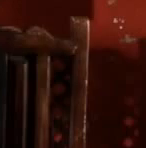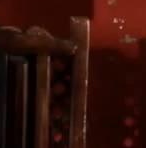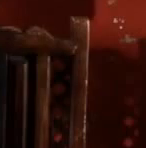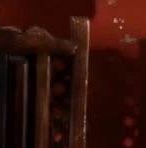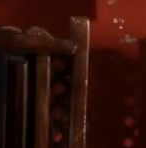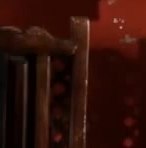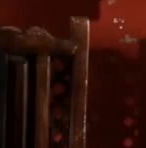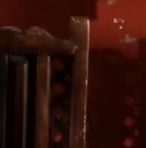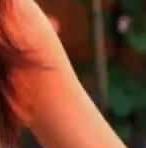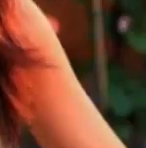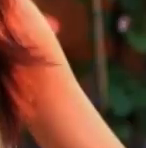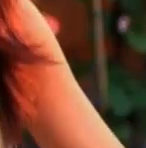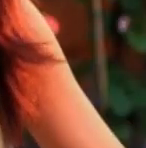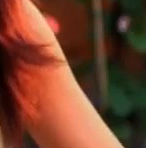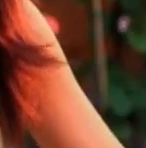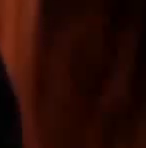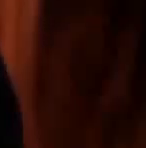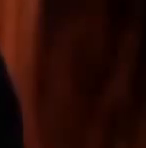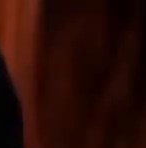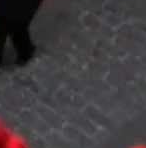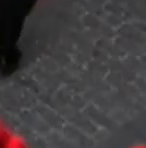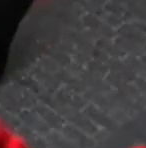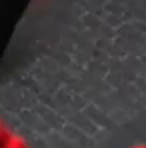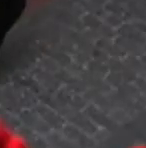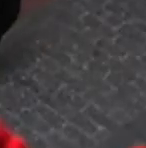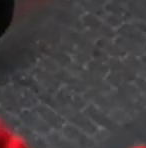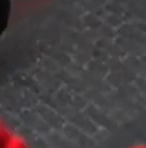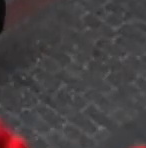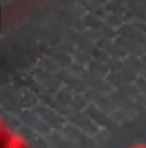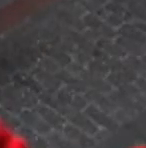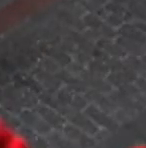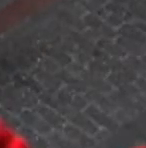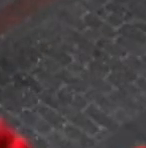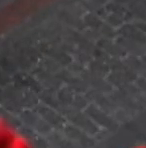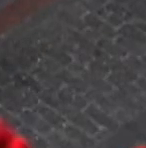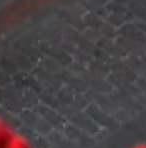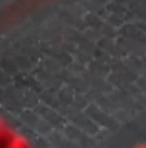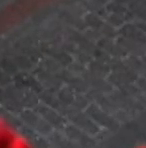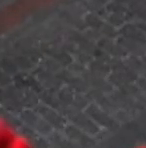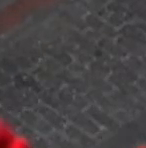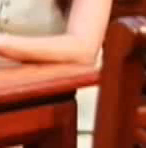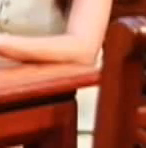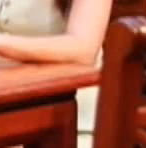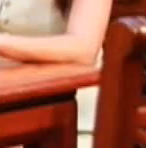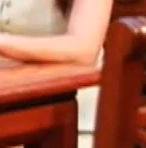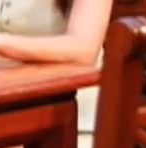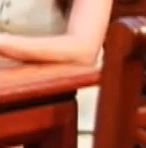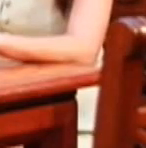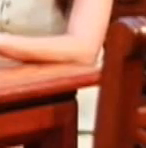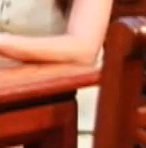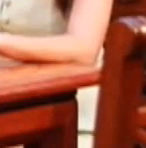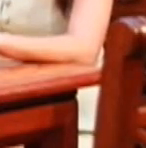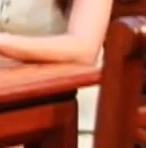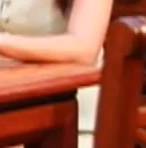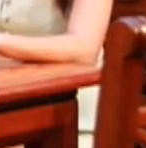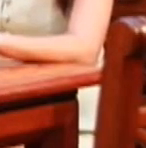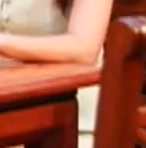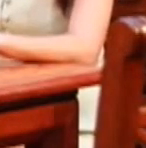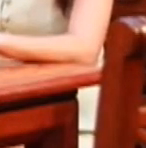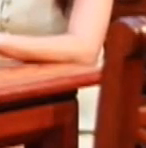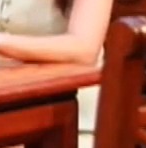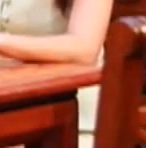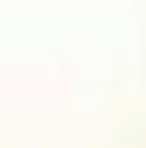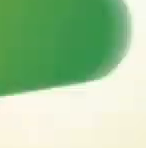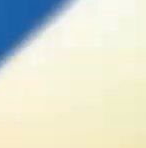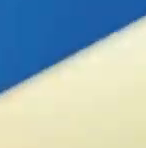distinto! Pero lo que encuentra es un nuevo amor. Mister Juramento. Mañana, 19